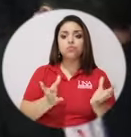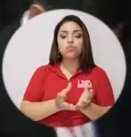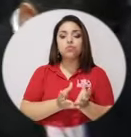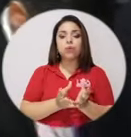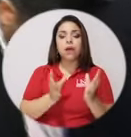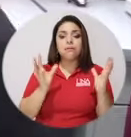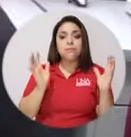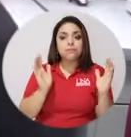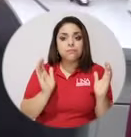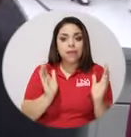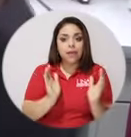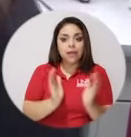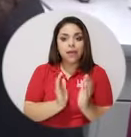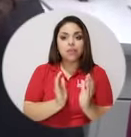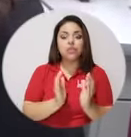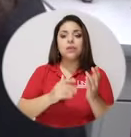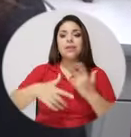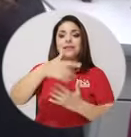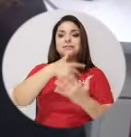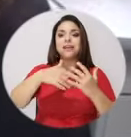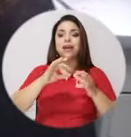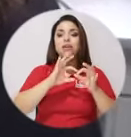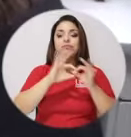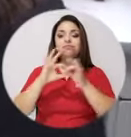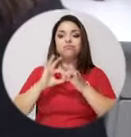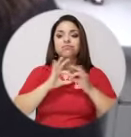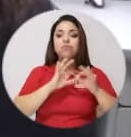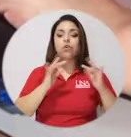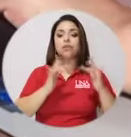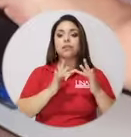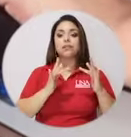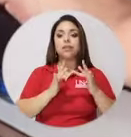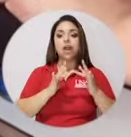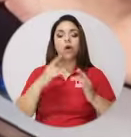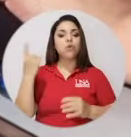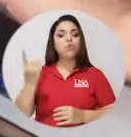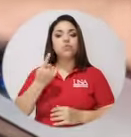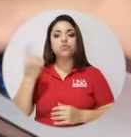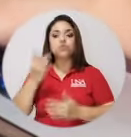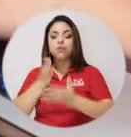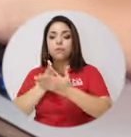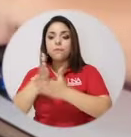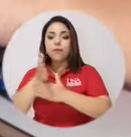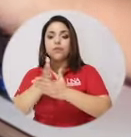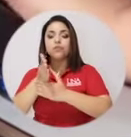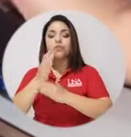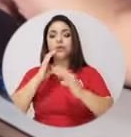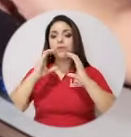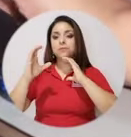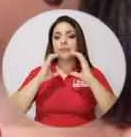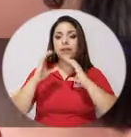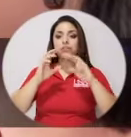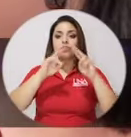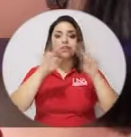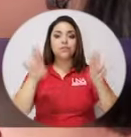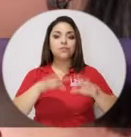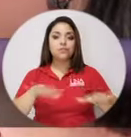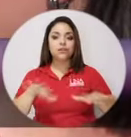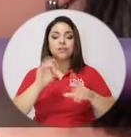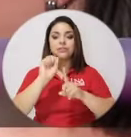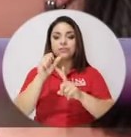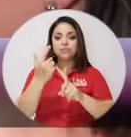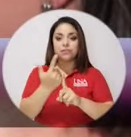está más interconectado, es decir, hiperconectado, no solo a través de los medios de comunicación y de las